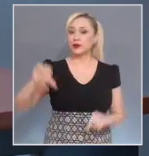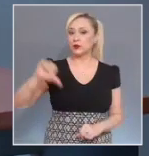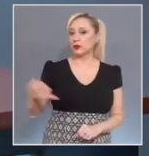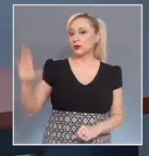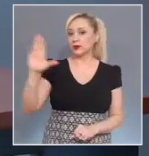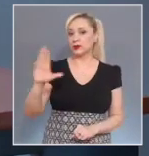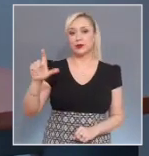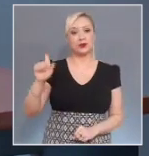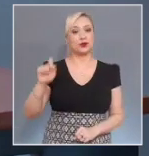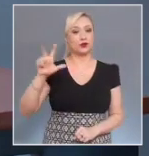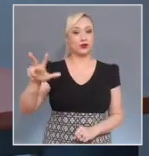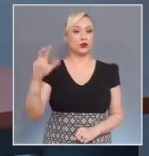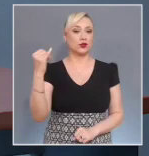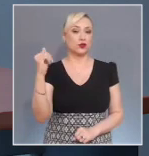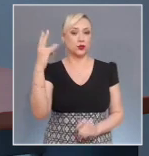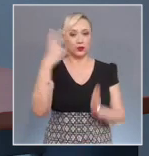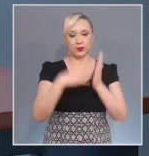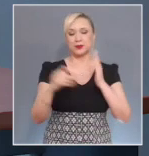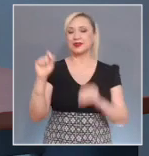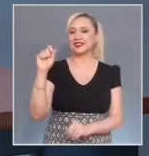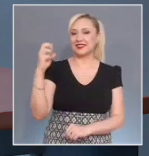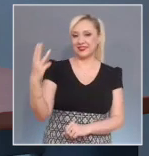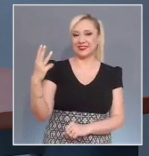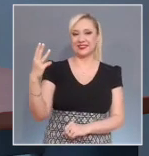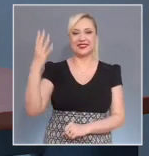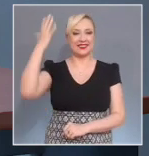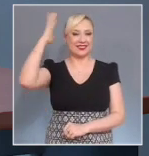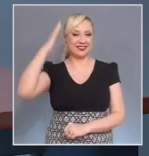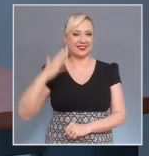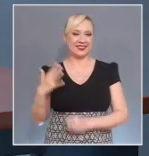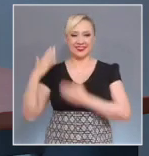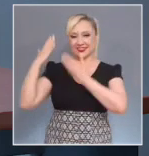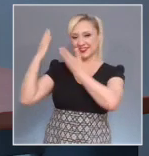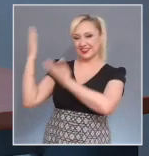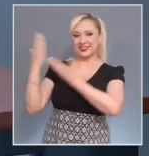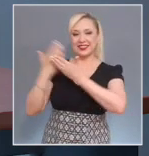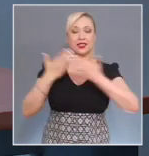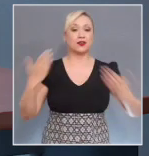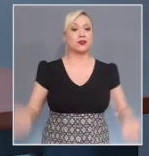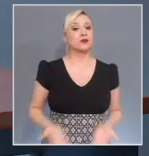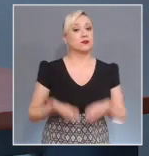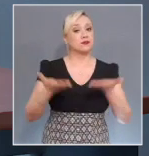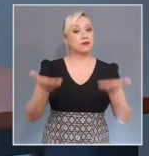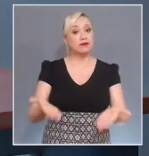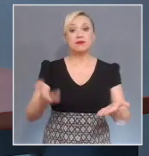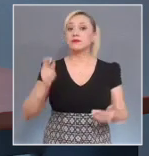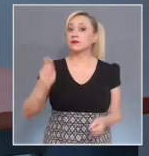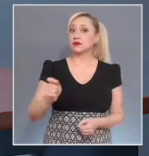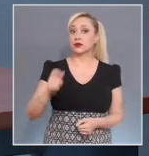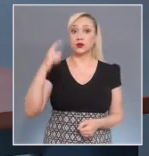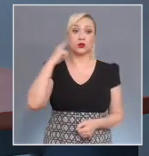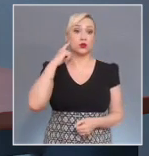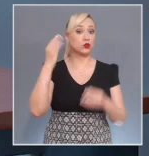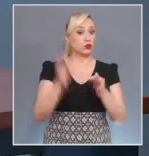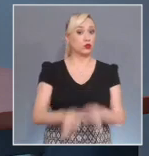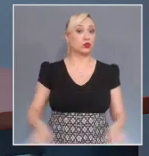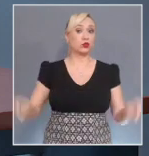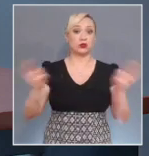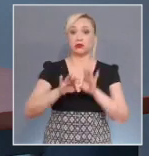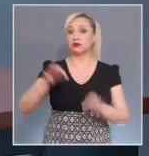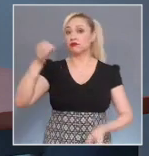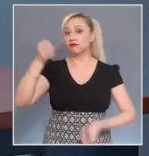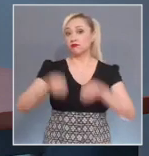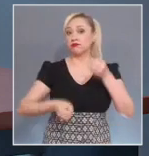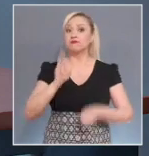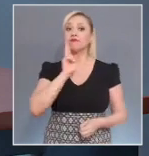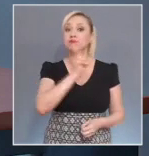de 2023. Soy Lorena Sánchez Cabrera y tendré el gusto de presentarle la información más importante generada hasta el momento de lo que ha ocurrido